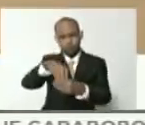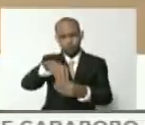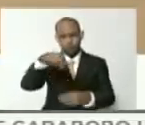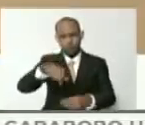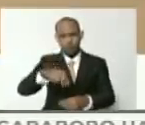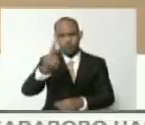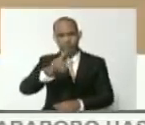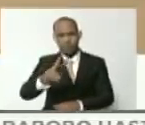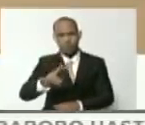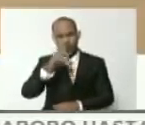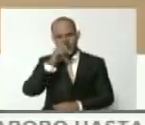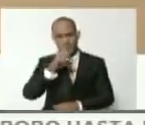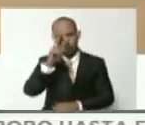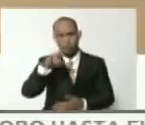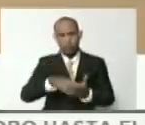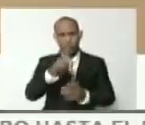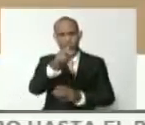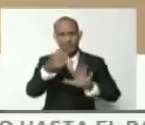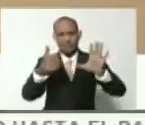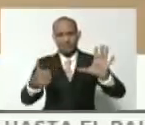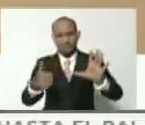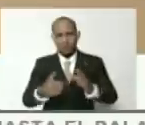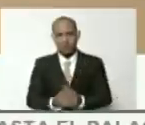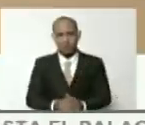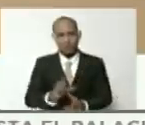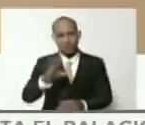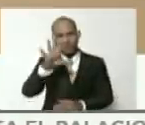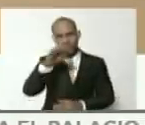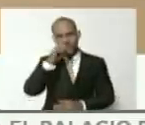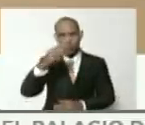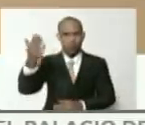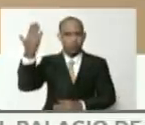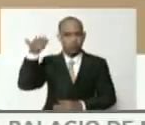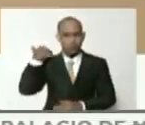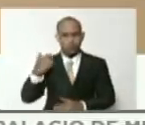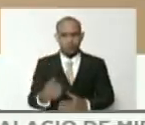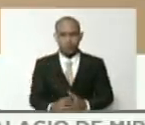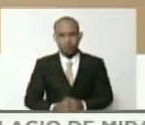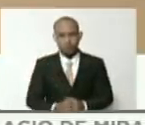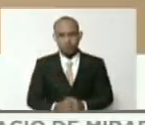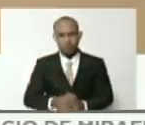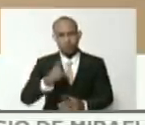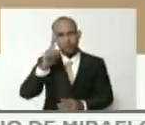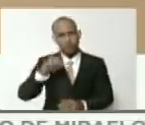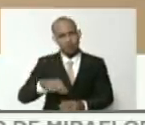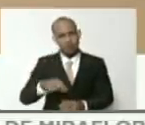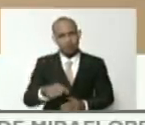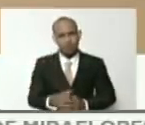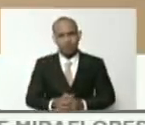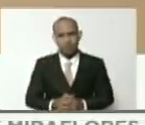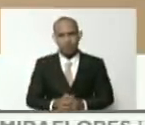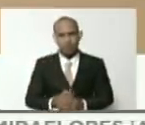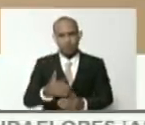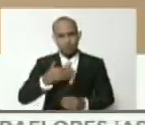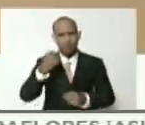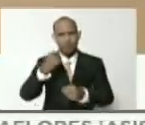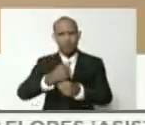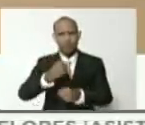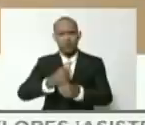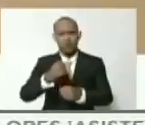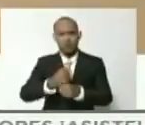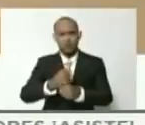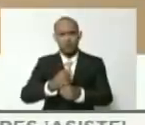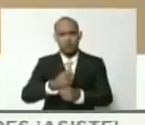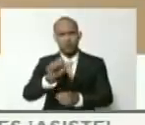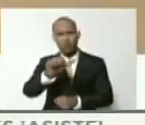año 2016, hace casi 5 años, y que podía hacer un trabajo desde